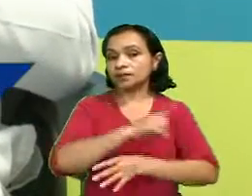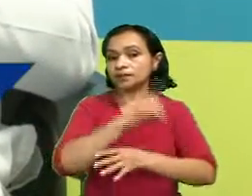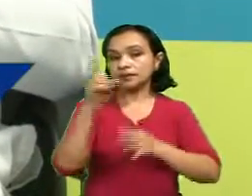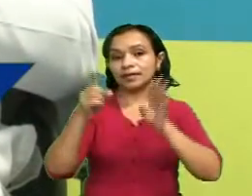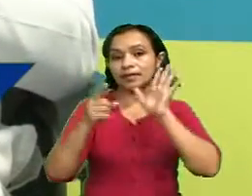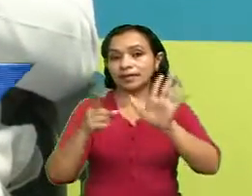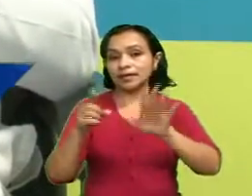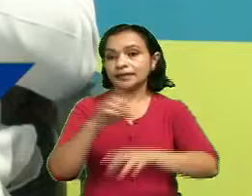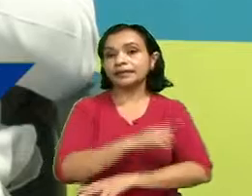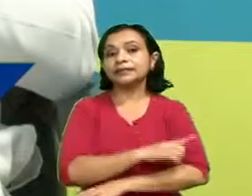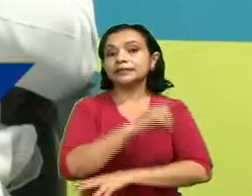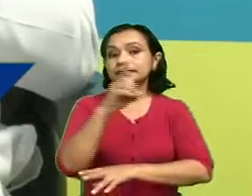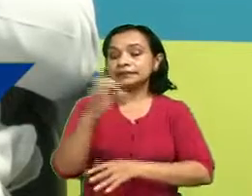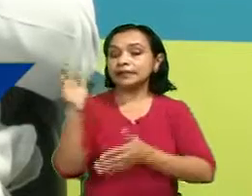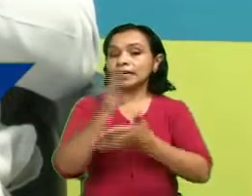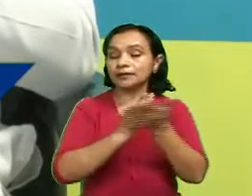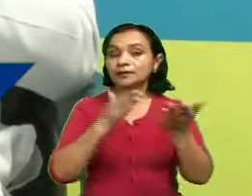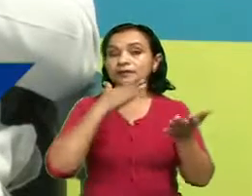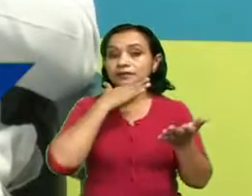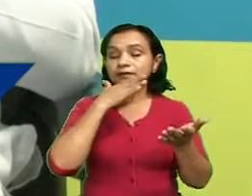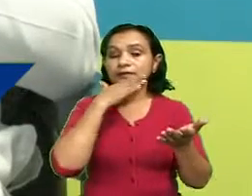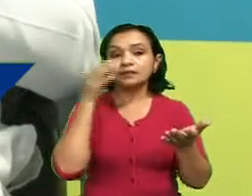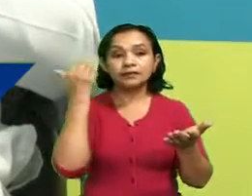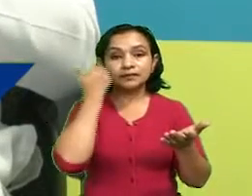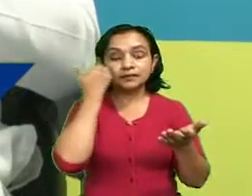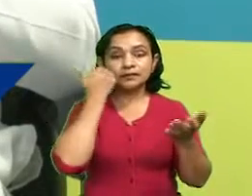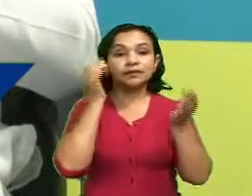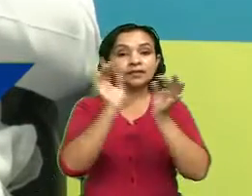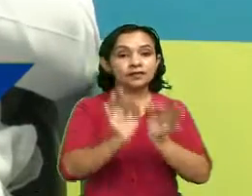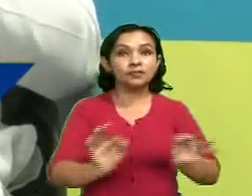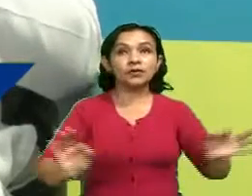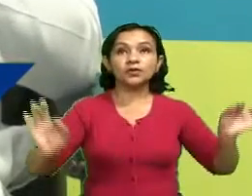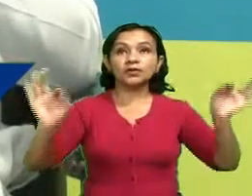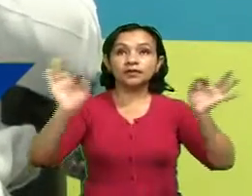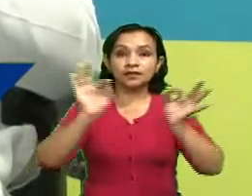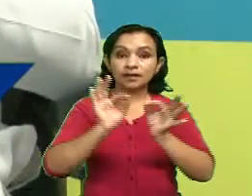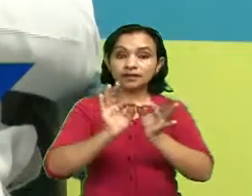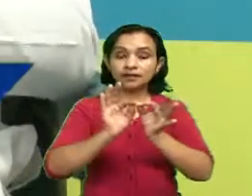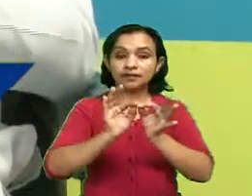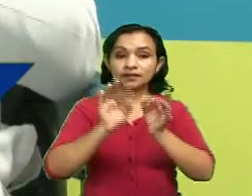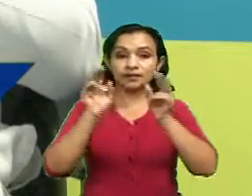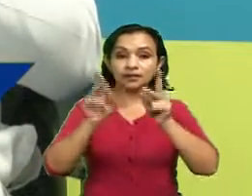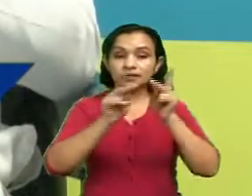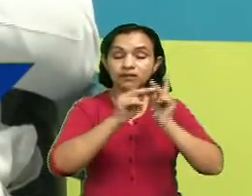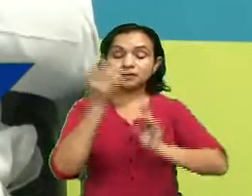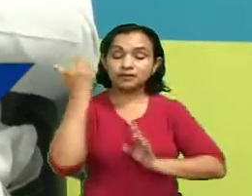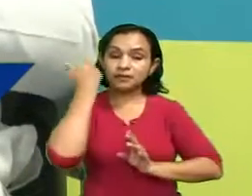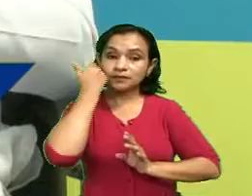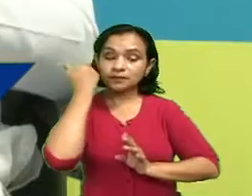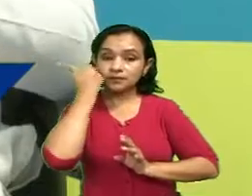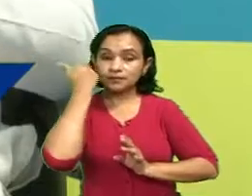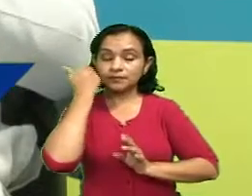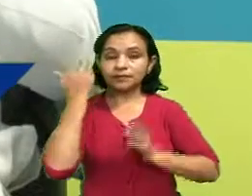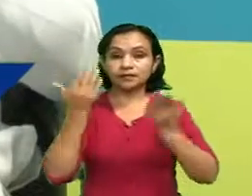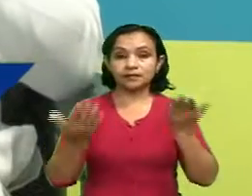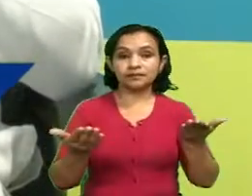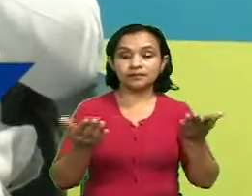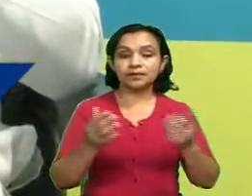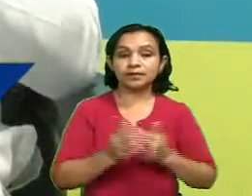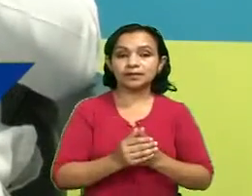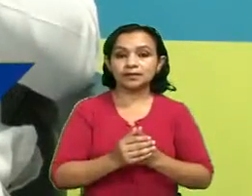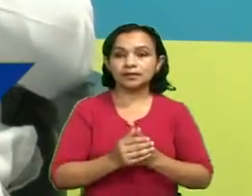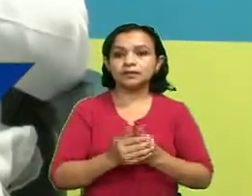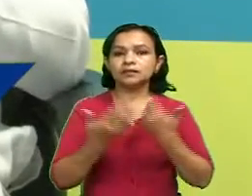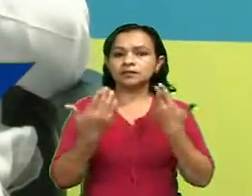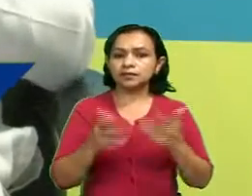el paciente puede presentar alguna complicación. Algo muy importante, que durante el paciente presenta sintomatología,